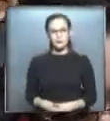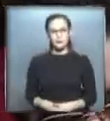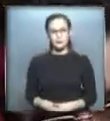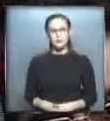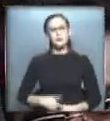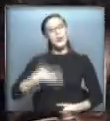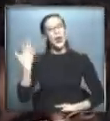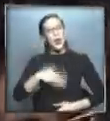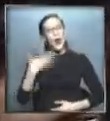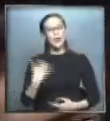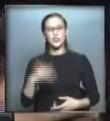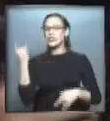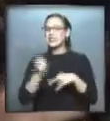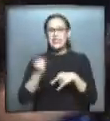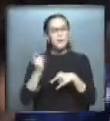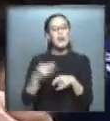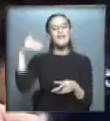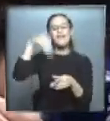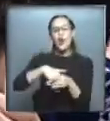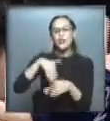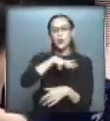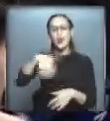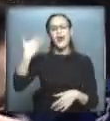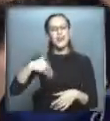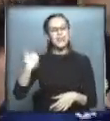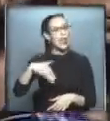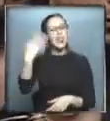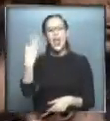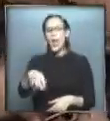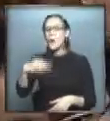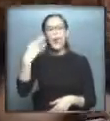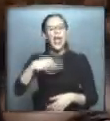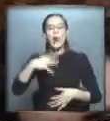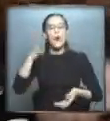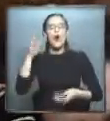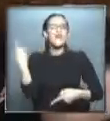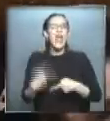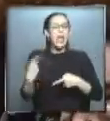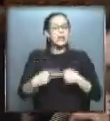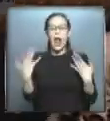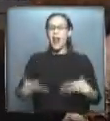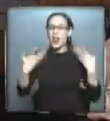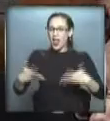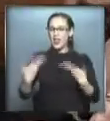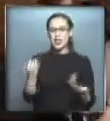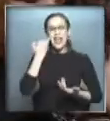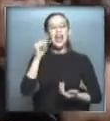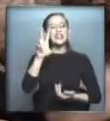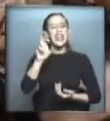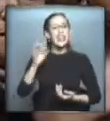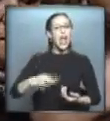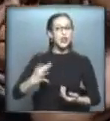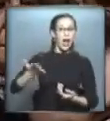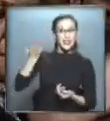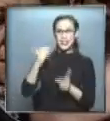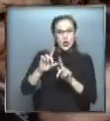obviamente cada votación en la Argentina tiene que ser un día de mucha alegría. Porque hace 30 años no